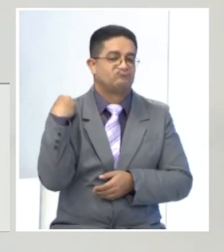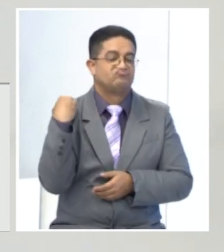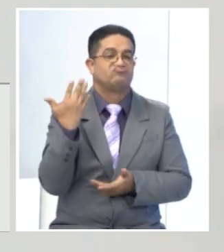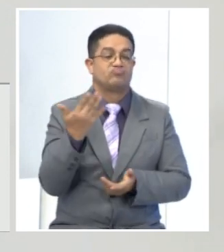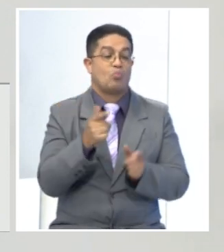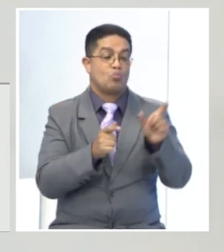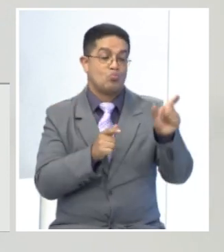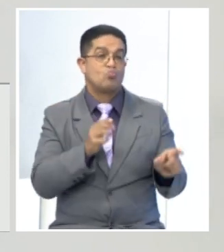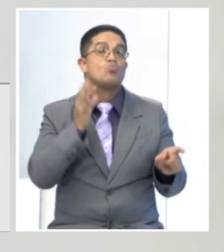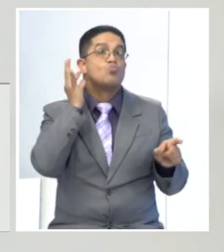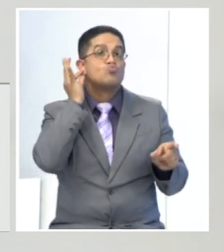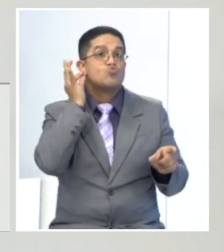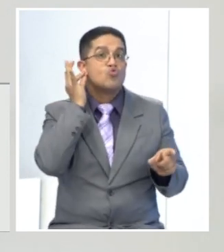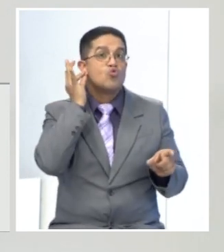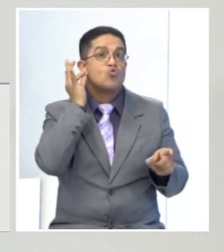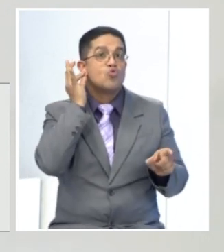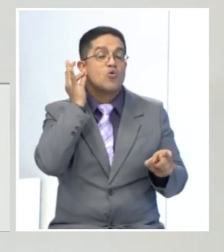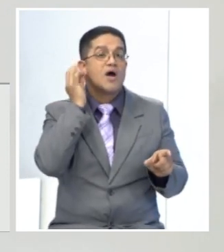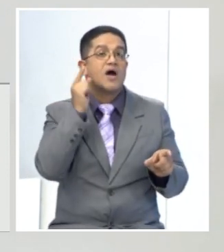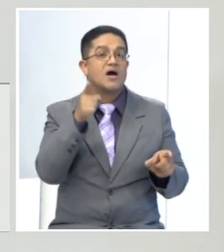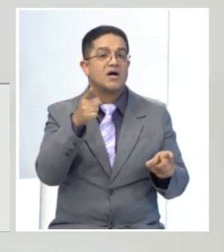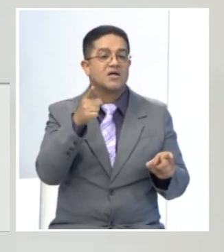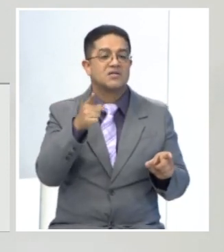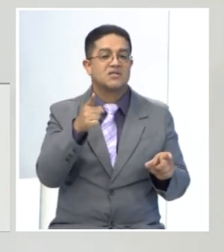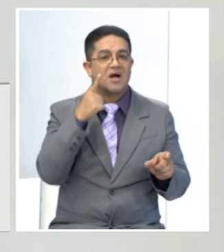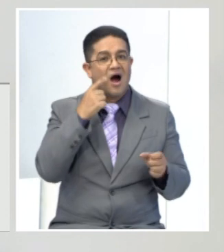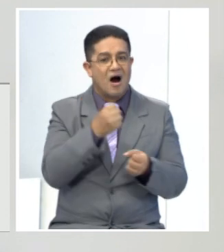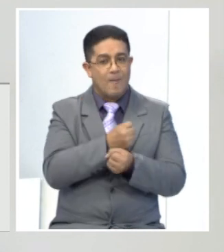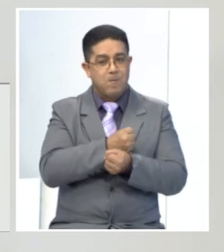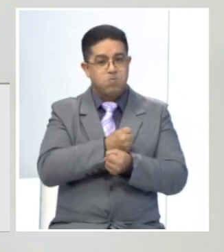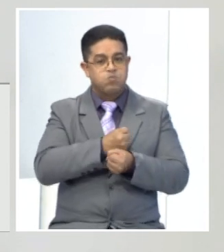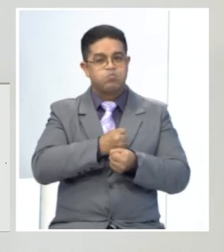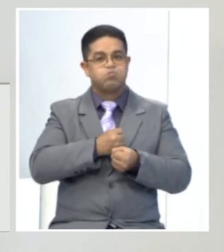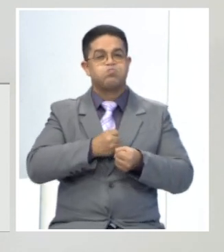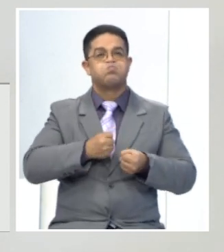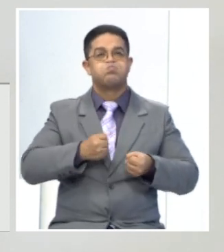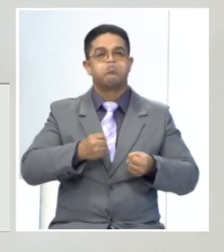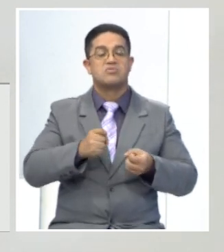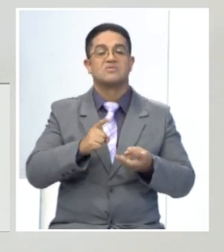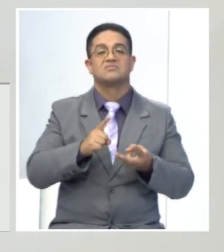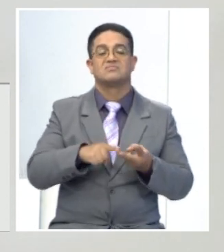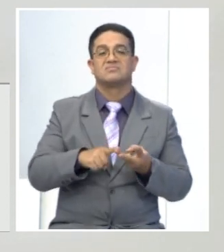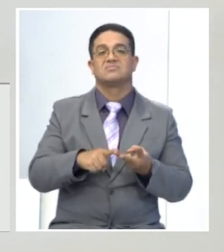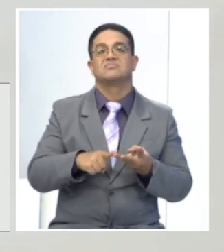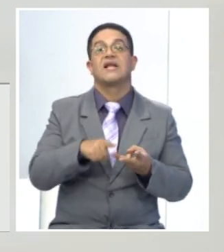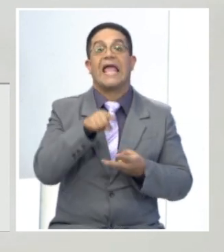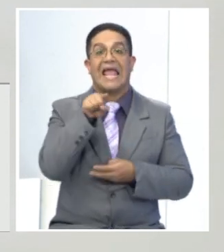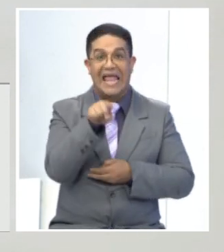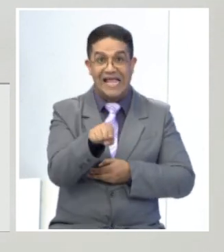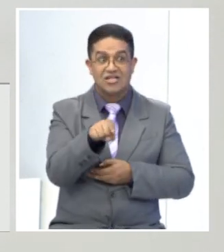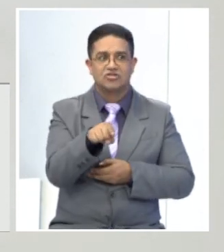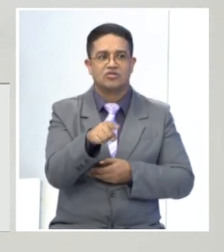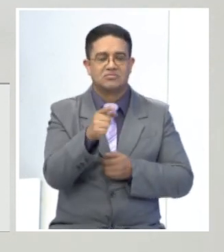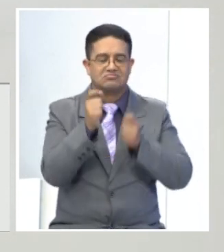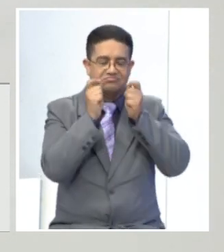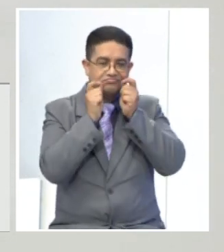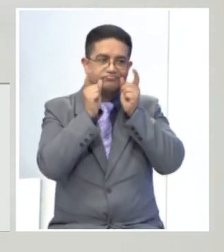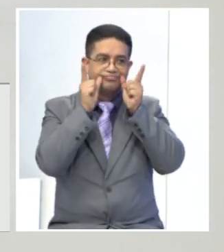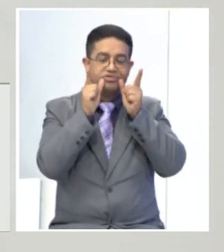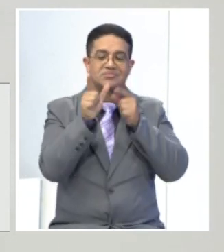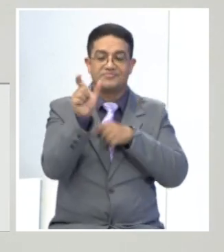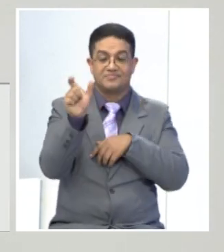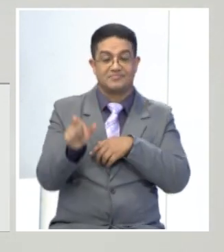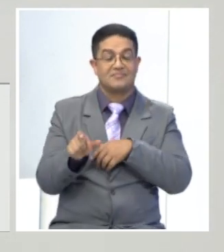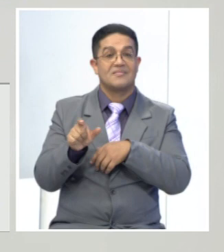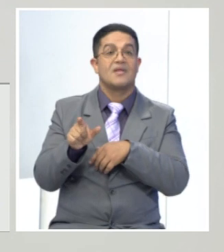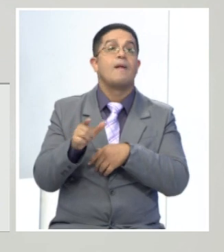una paciente con un índice de masa corporal elevado, tienes mucho vello corporal, te es grasa, y esos eventos te llaman la atención y